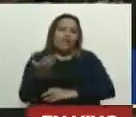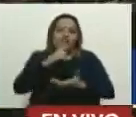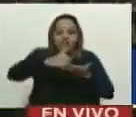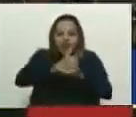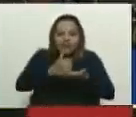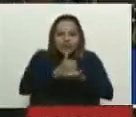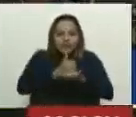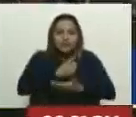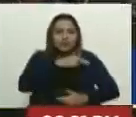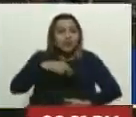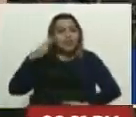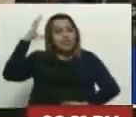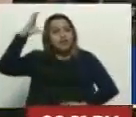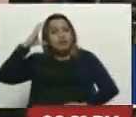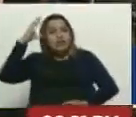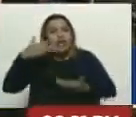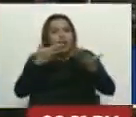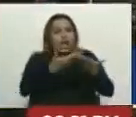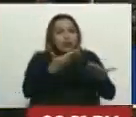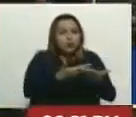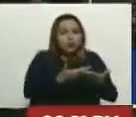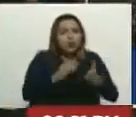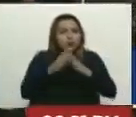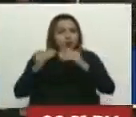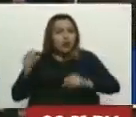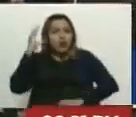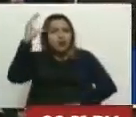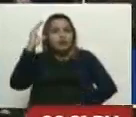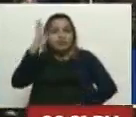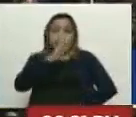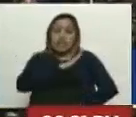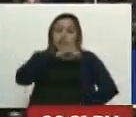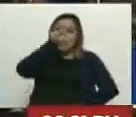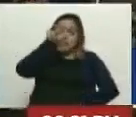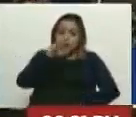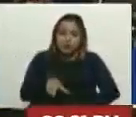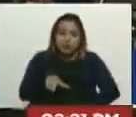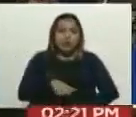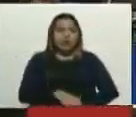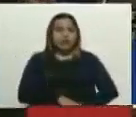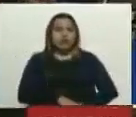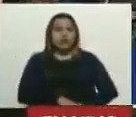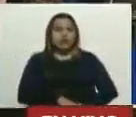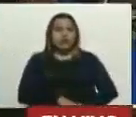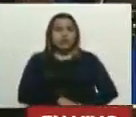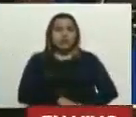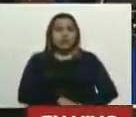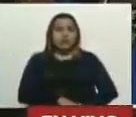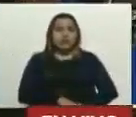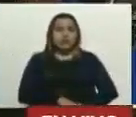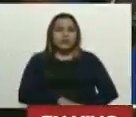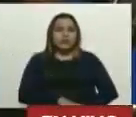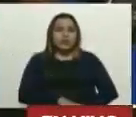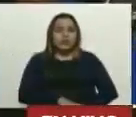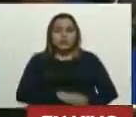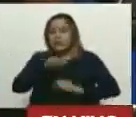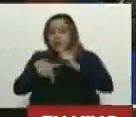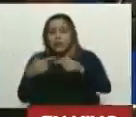nuestra capacidad de estudio y todo lo que el potencial que tenemos como personas se va al